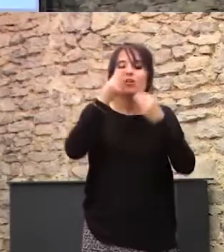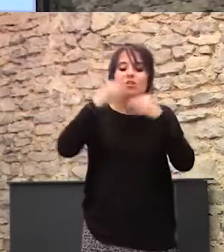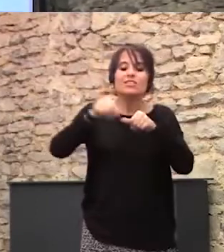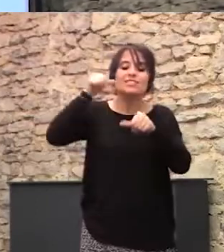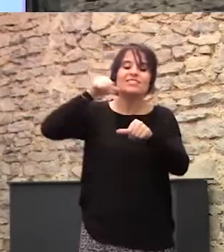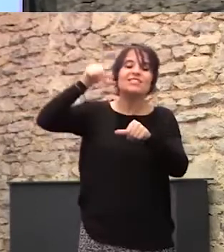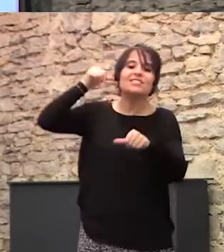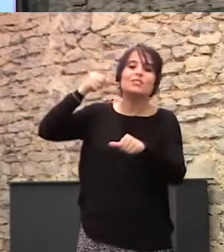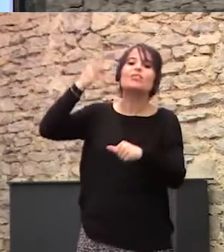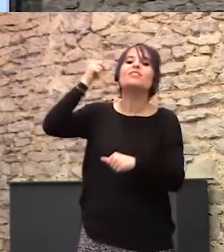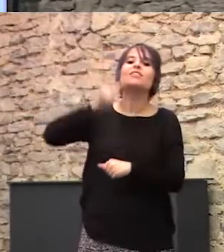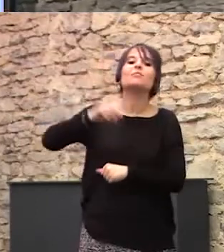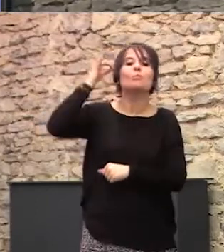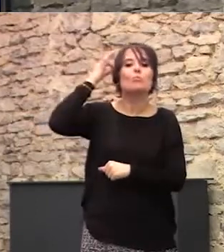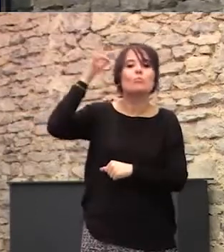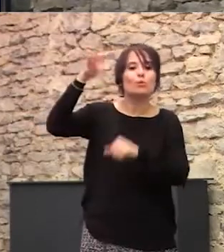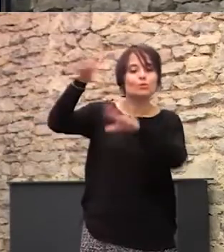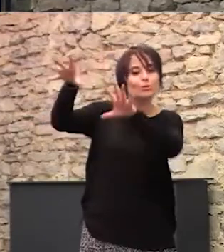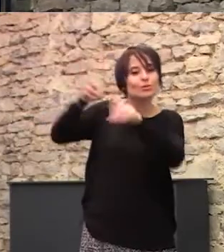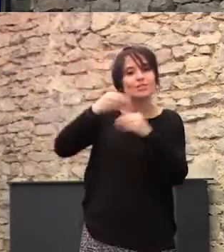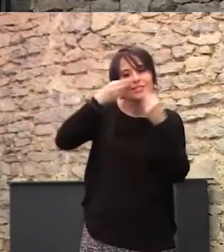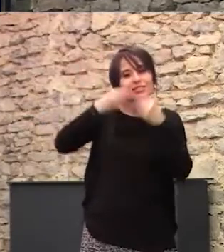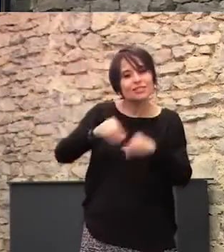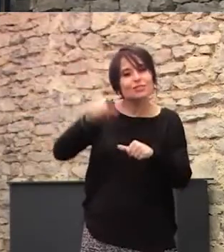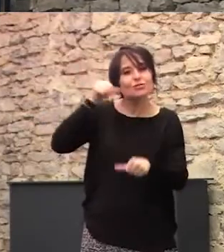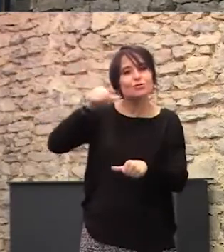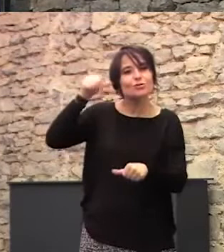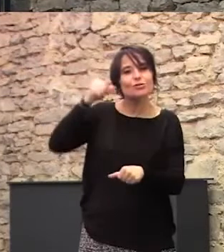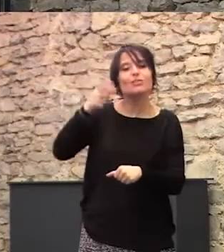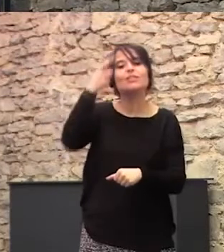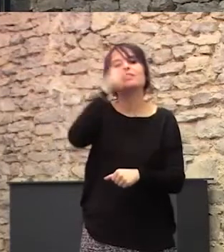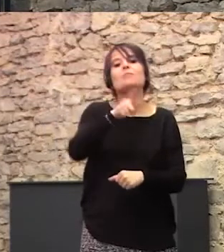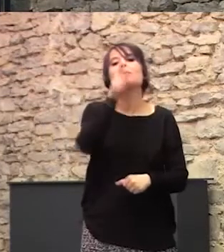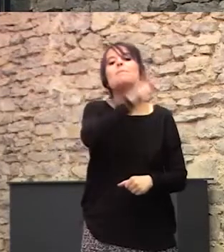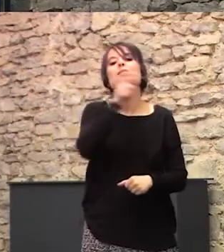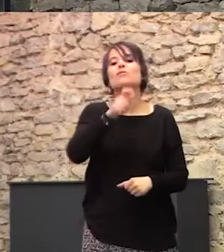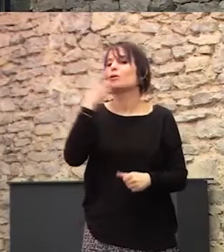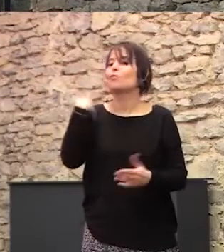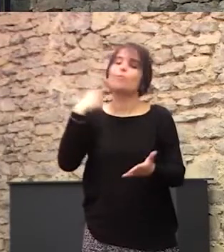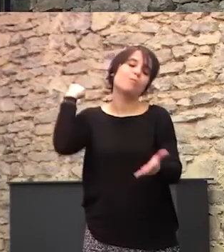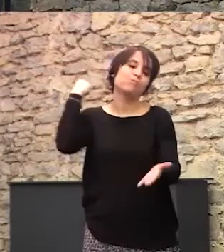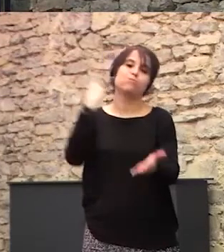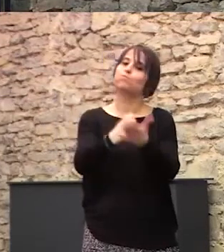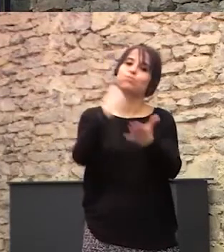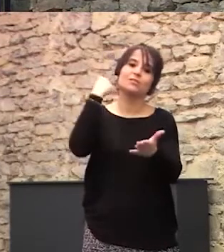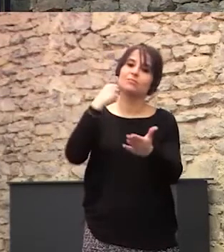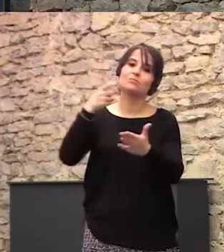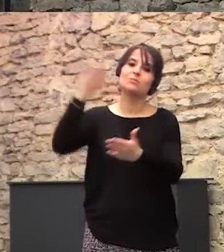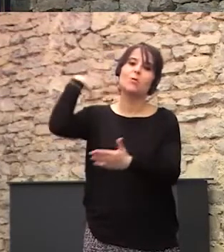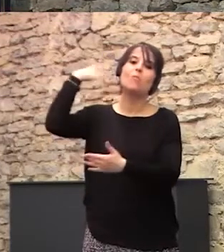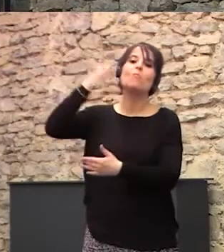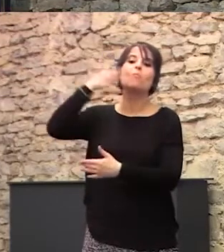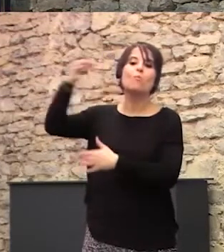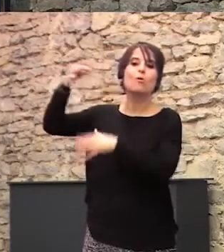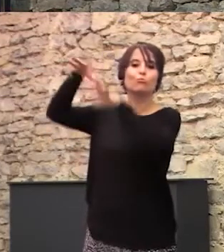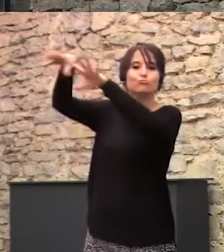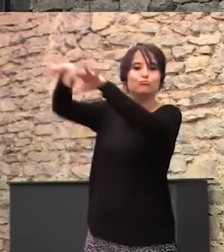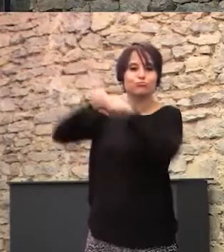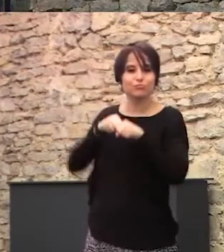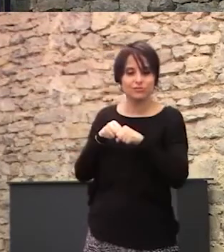referentes vienen también, tienen en su historia como personas etiquetadas como personas colonizadas. Entonces, eso